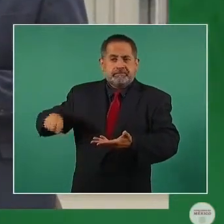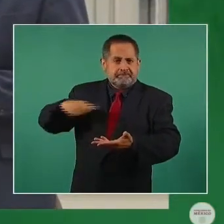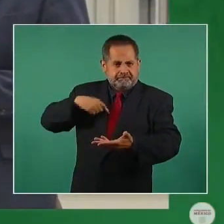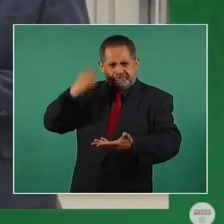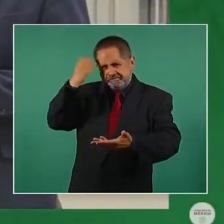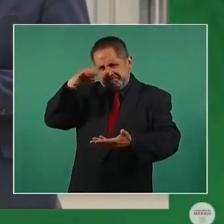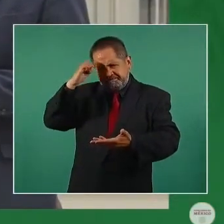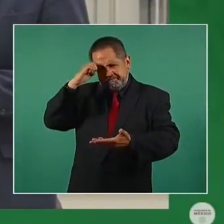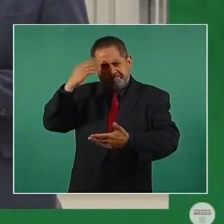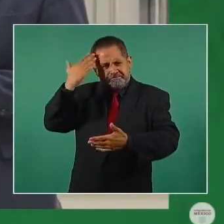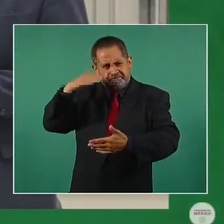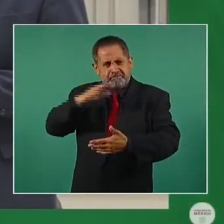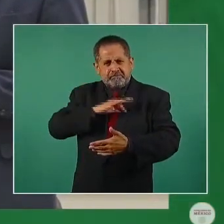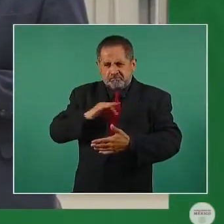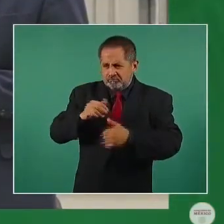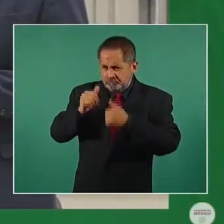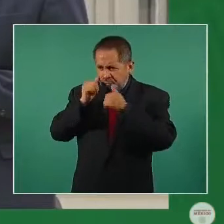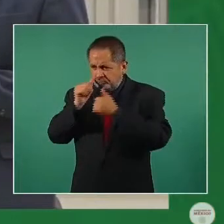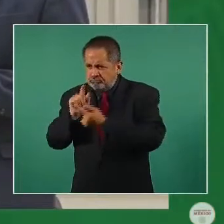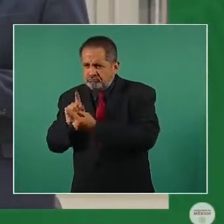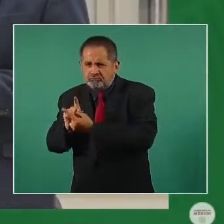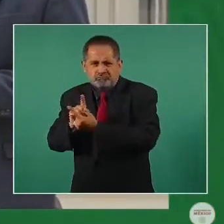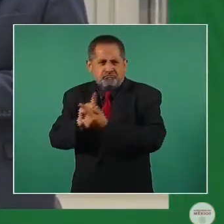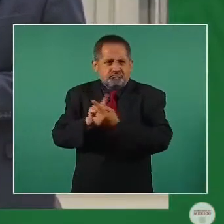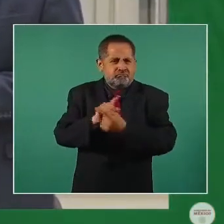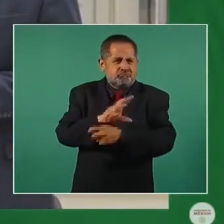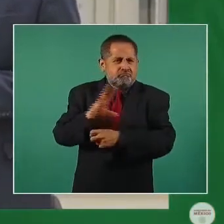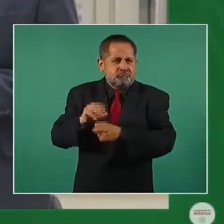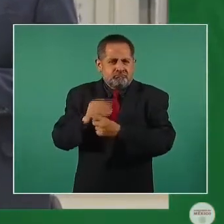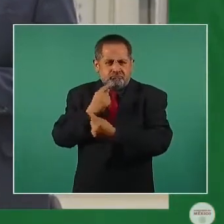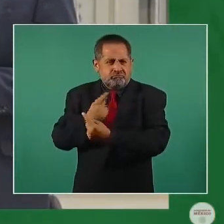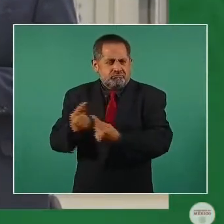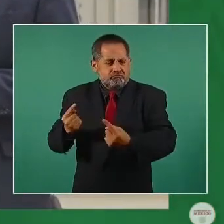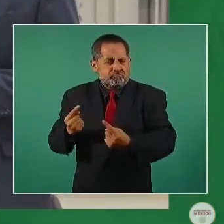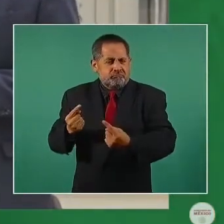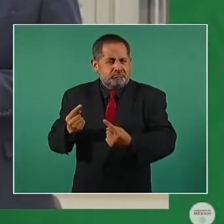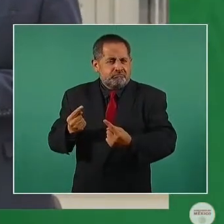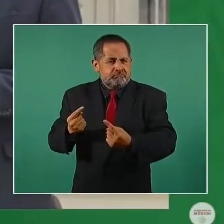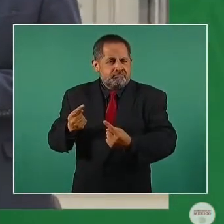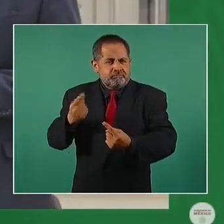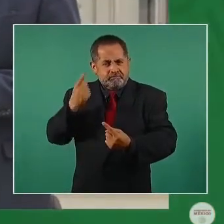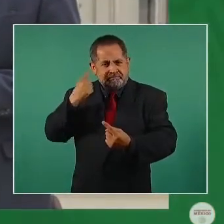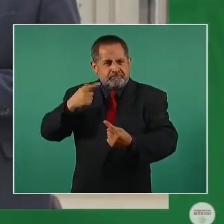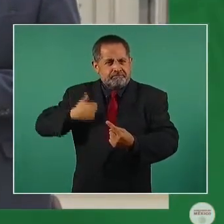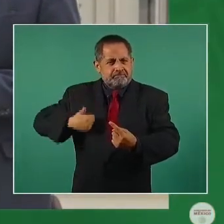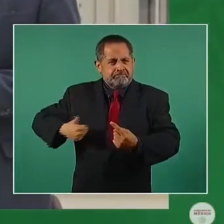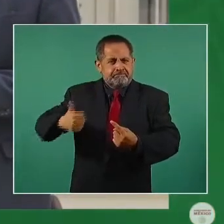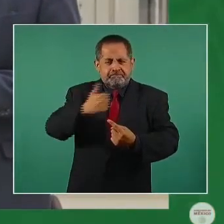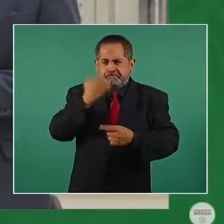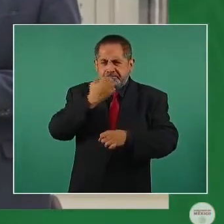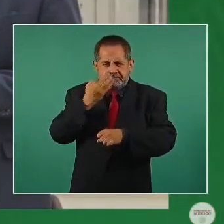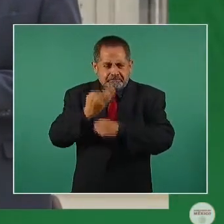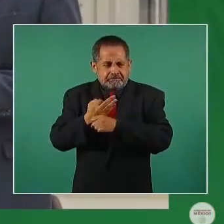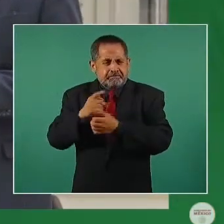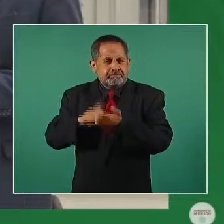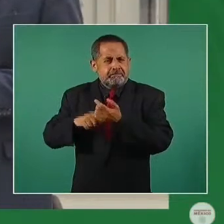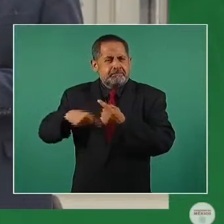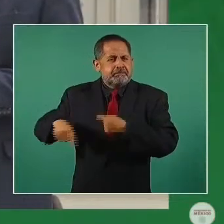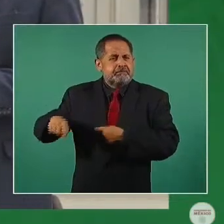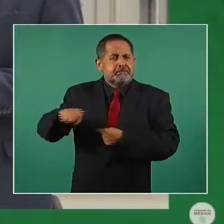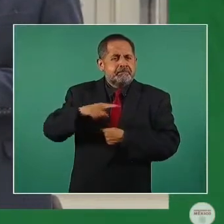permitido atender individualmente a cada estudiante, a cada